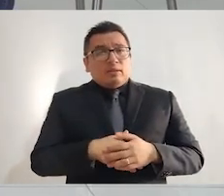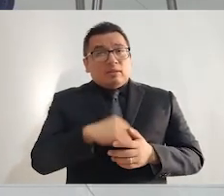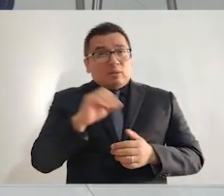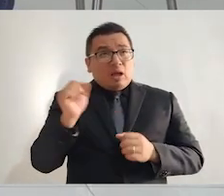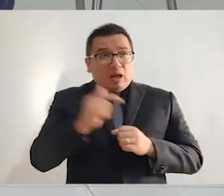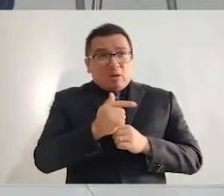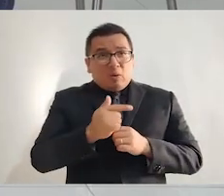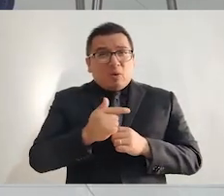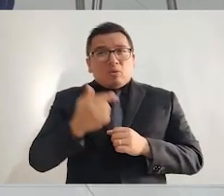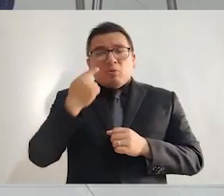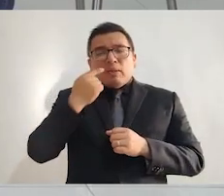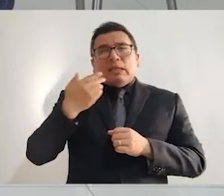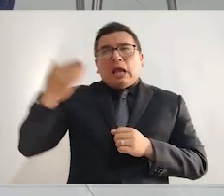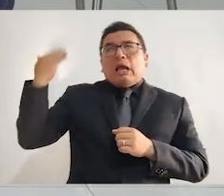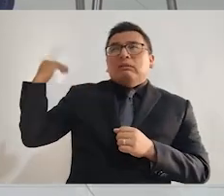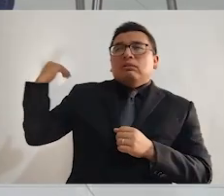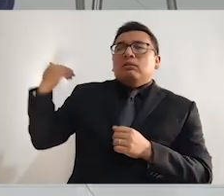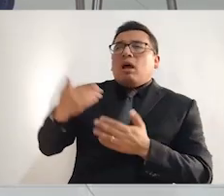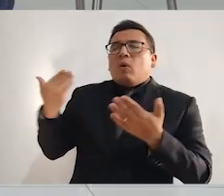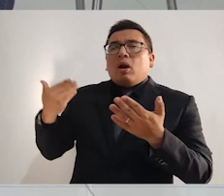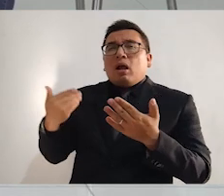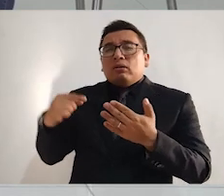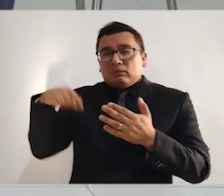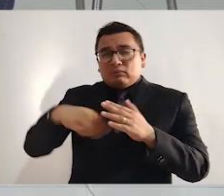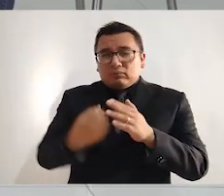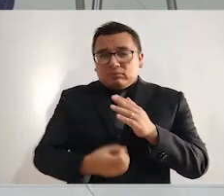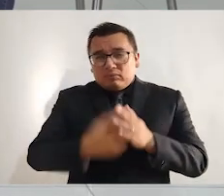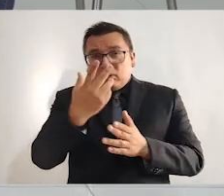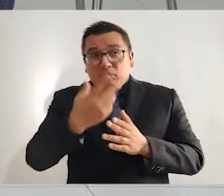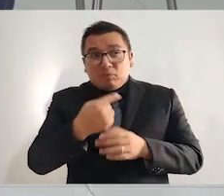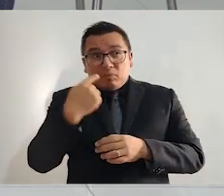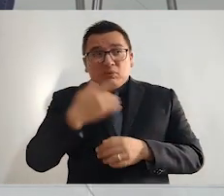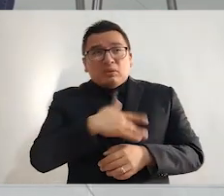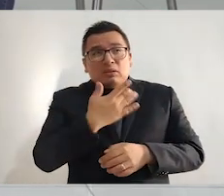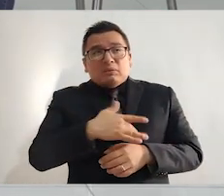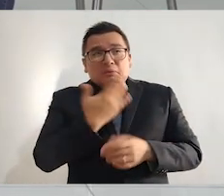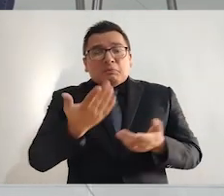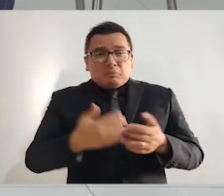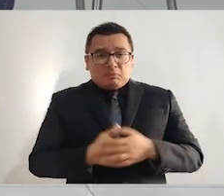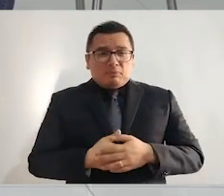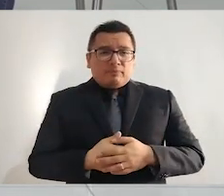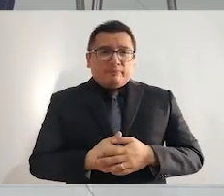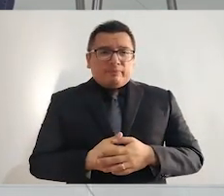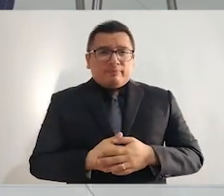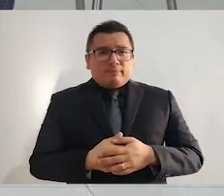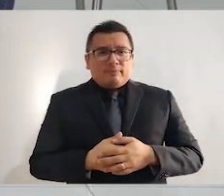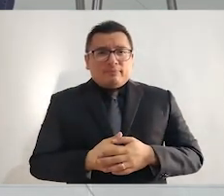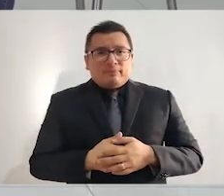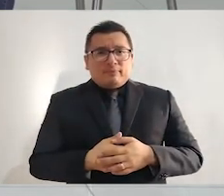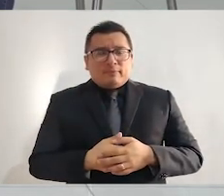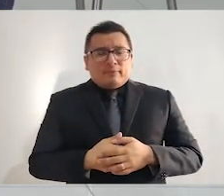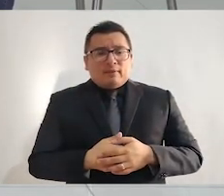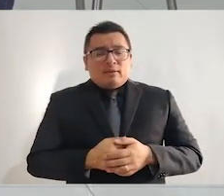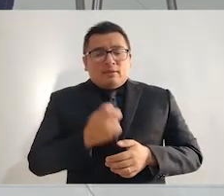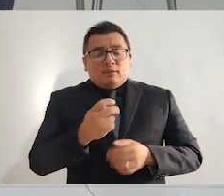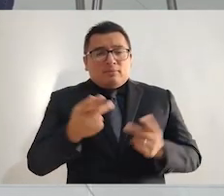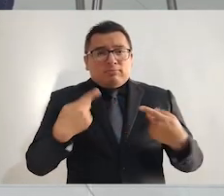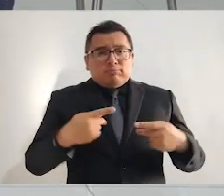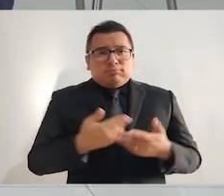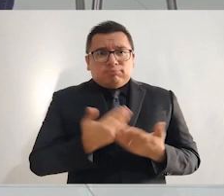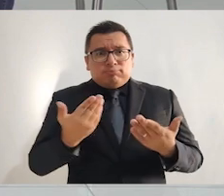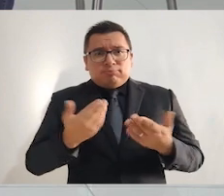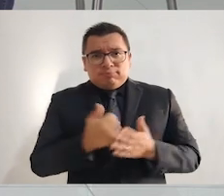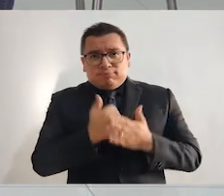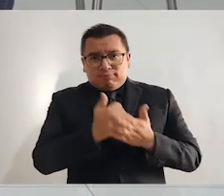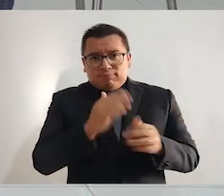algún cambio? ¿Cómo ha visto usted el paso de los años o cómo lo ha sentido el paso de los años en esta sensibilización que tenemos